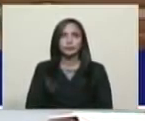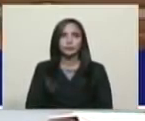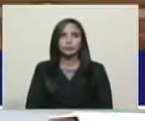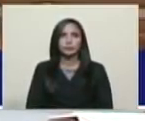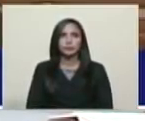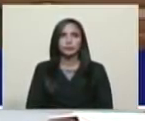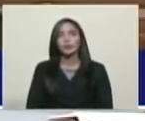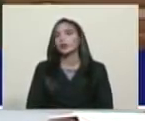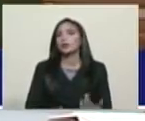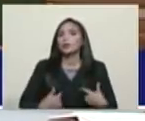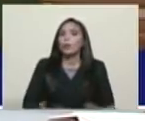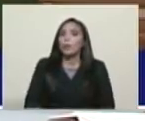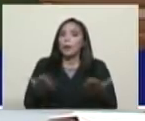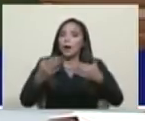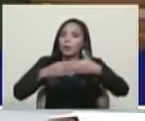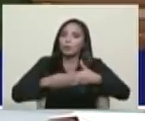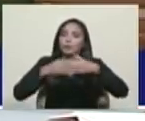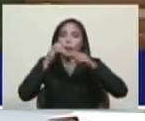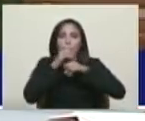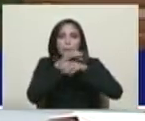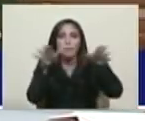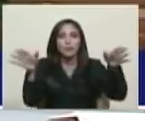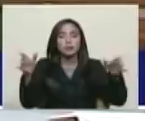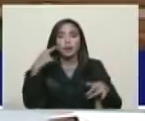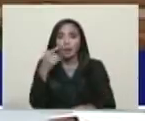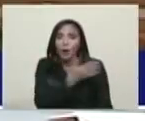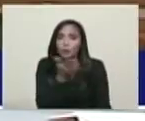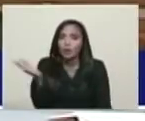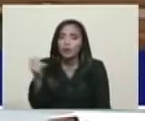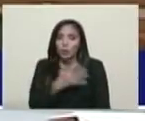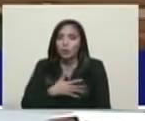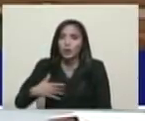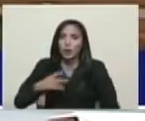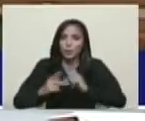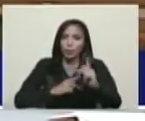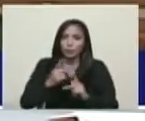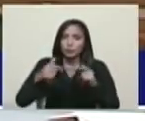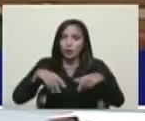y le tiendo mis manos y mi mensaje a todo el que quiera producir por Venezuela.